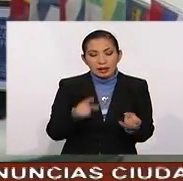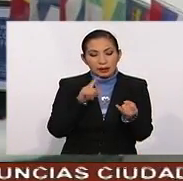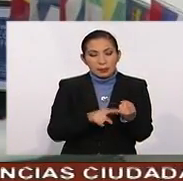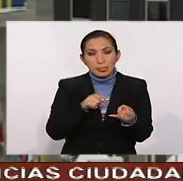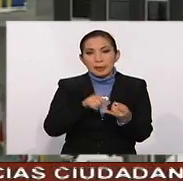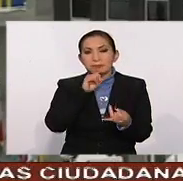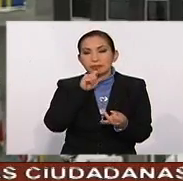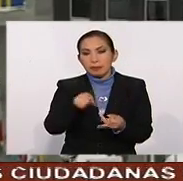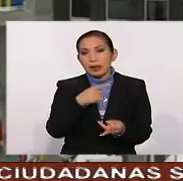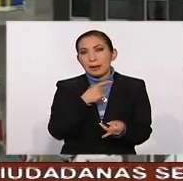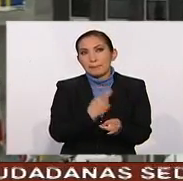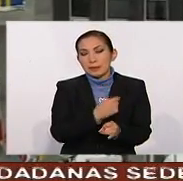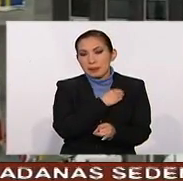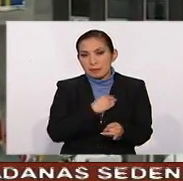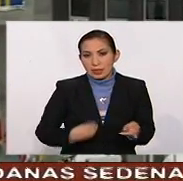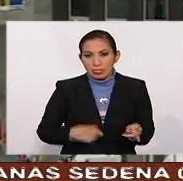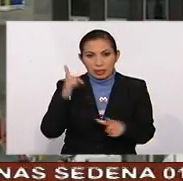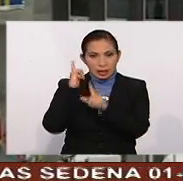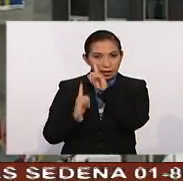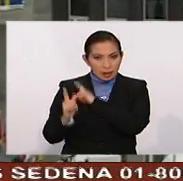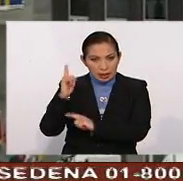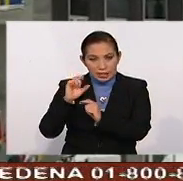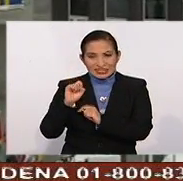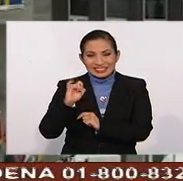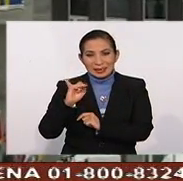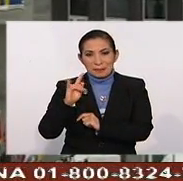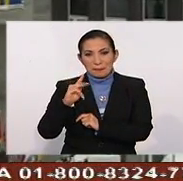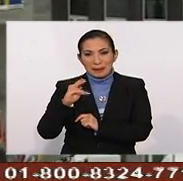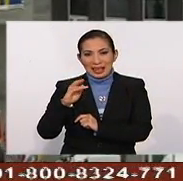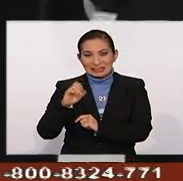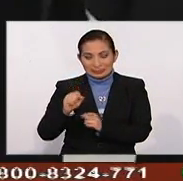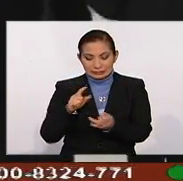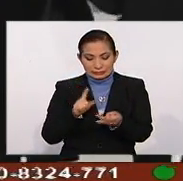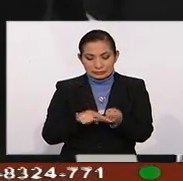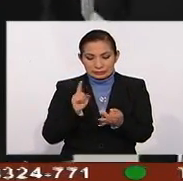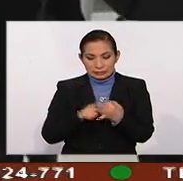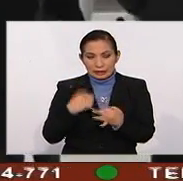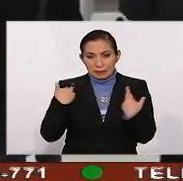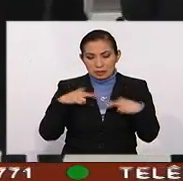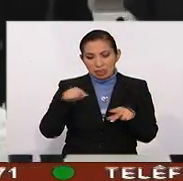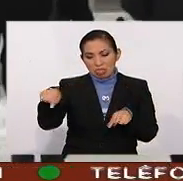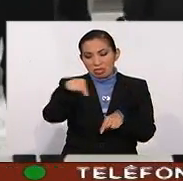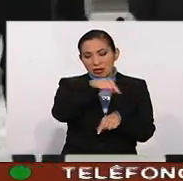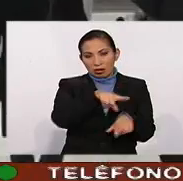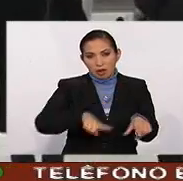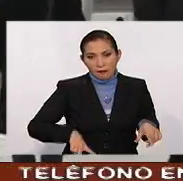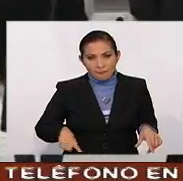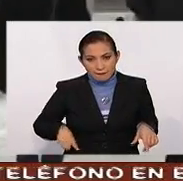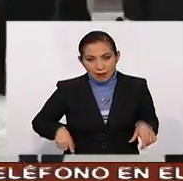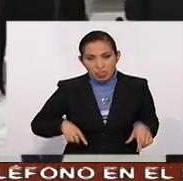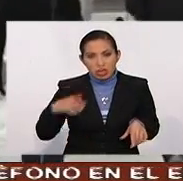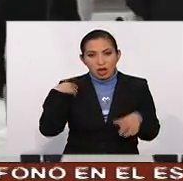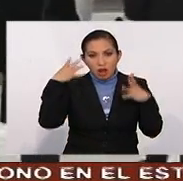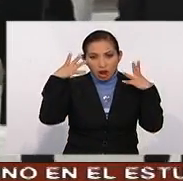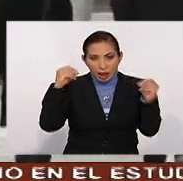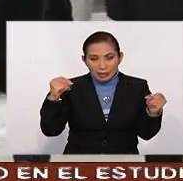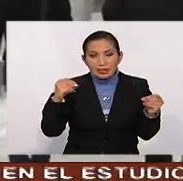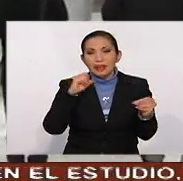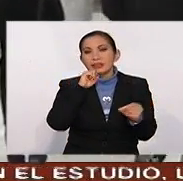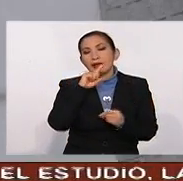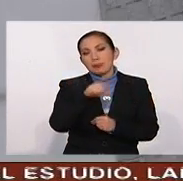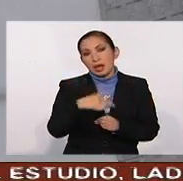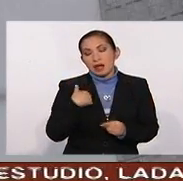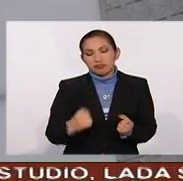ha estado también el primer ministro griego, Alexis Tsipras, y también representantes del gobierno de Holanda, y sobre todo